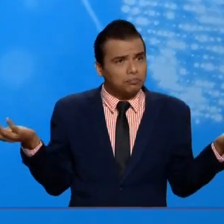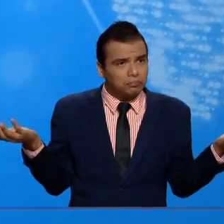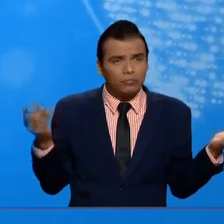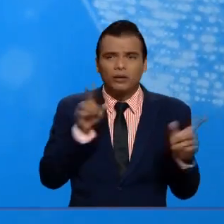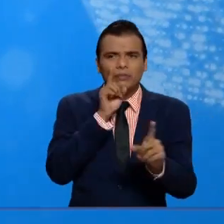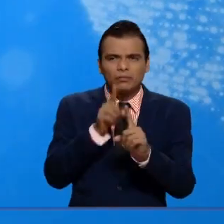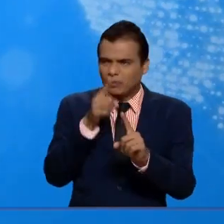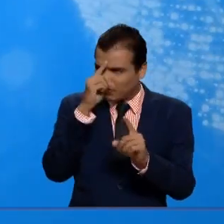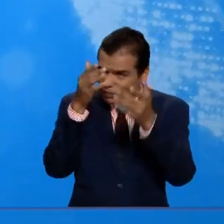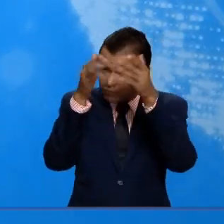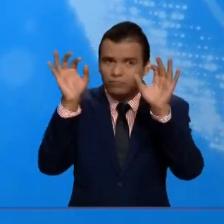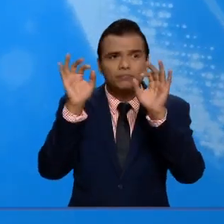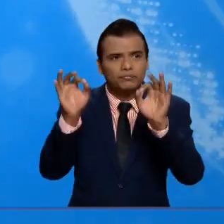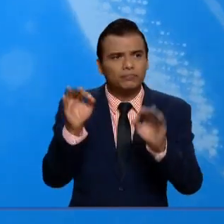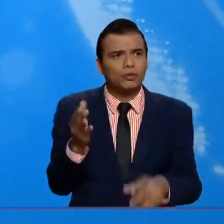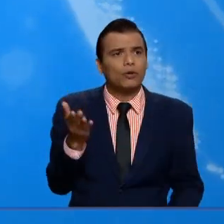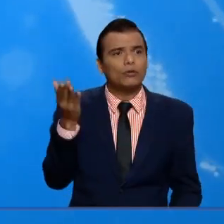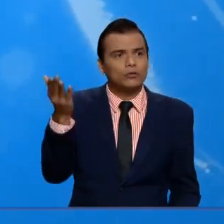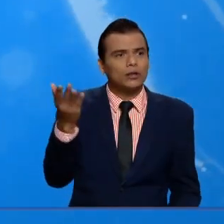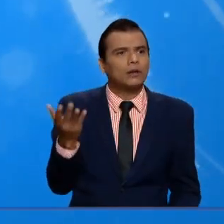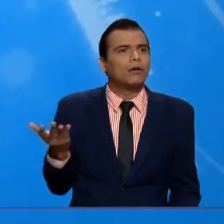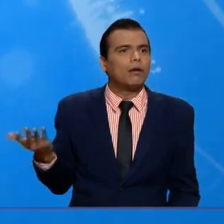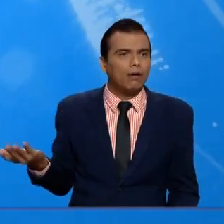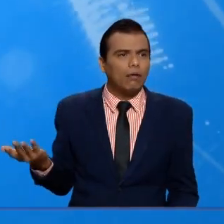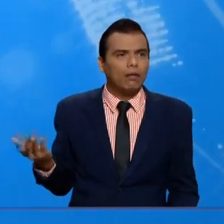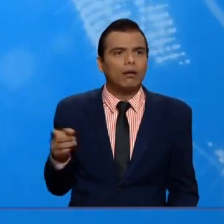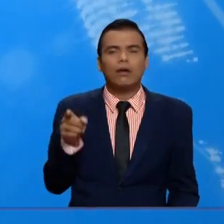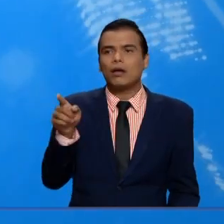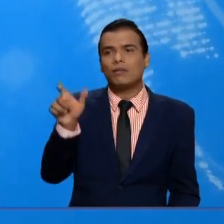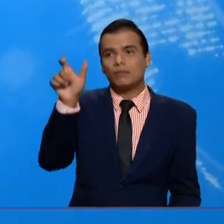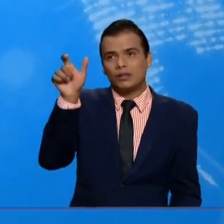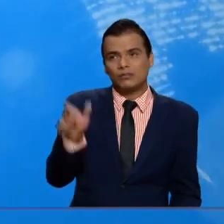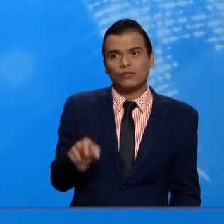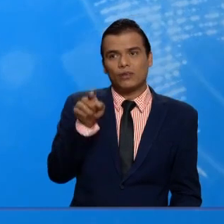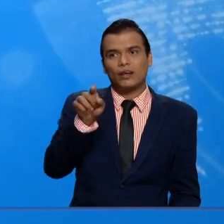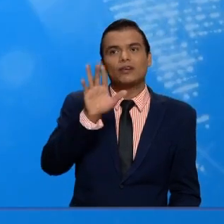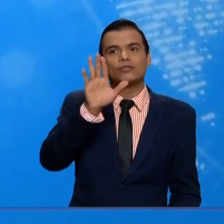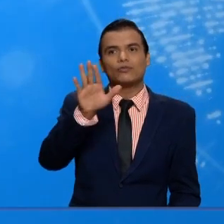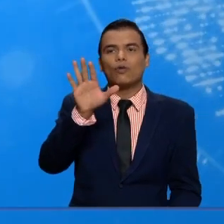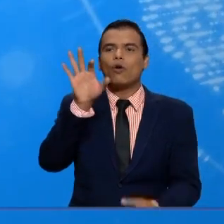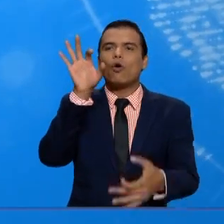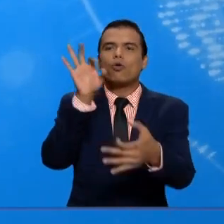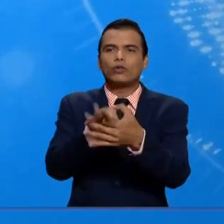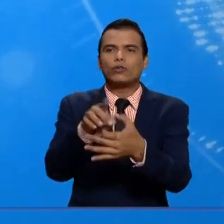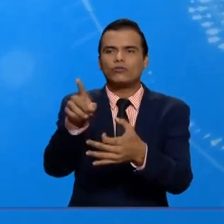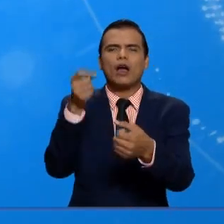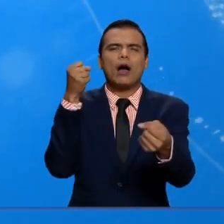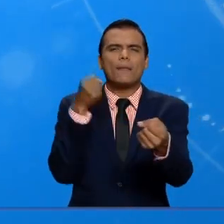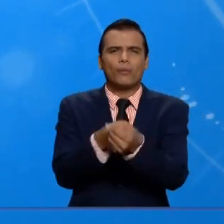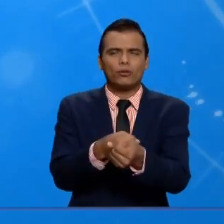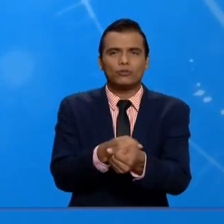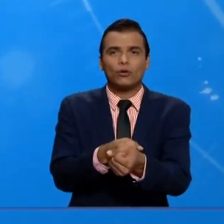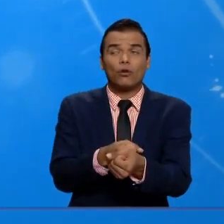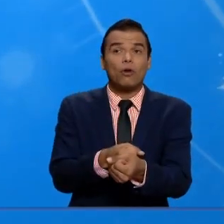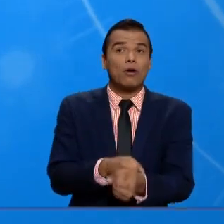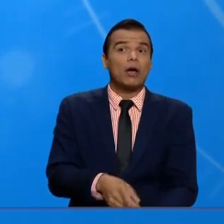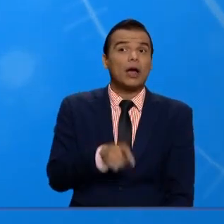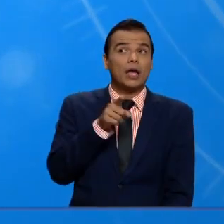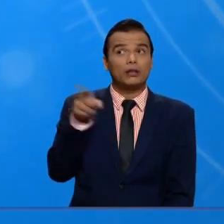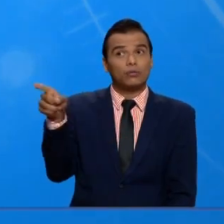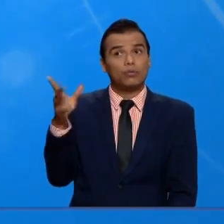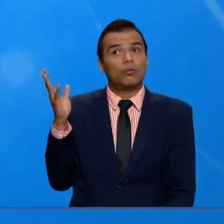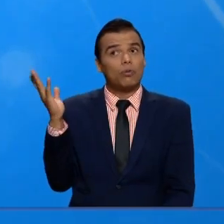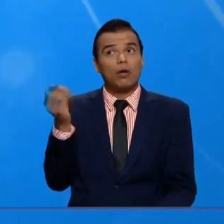nada. ¿O acaso a vos las elecciones te las regaló el contrincante que ahora defiendes? Y si de equilibrio hablas, ya que te metiste